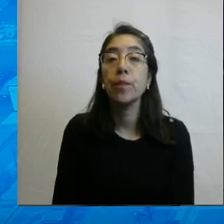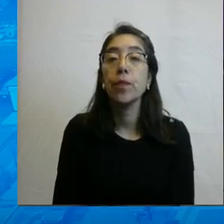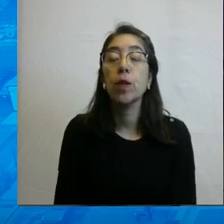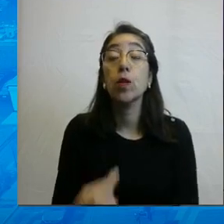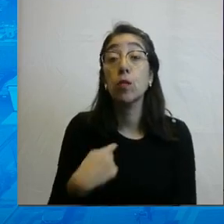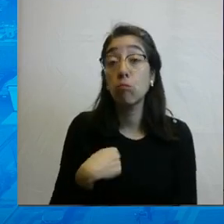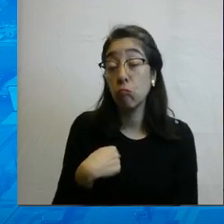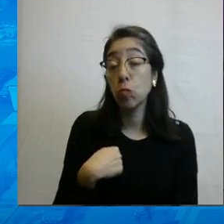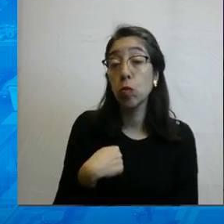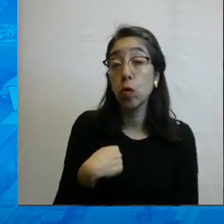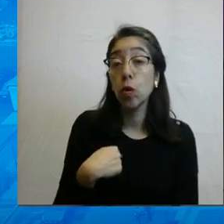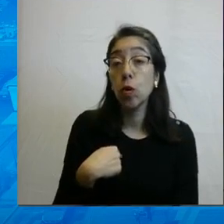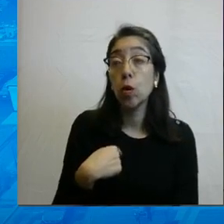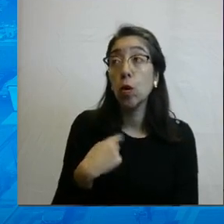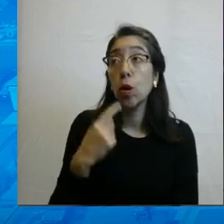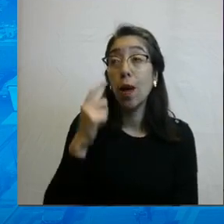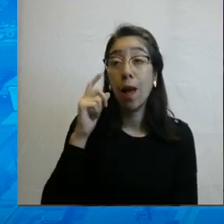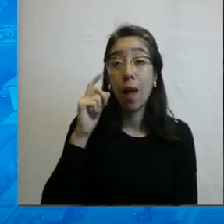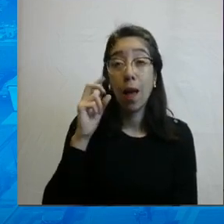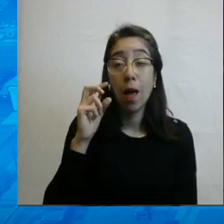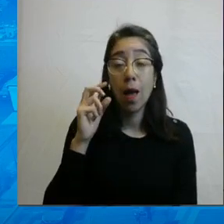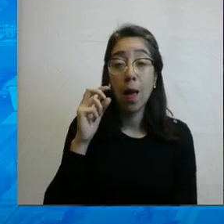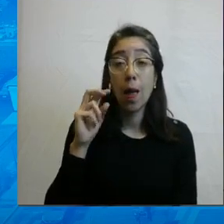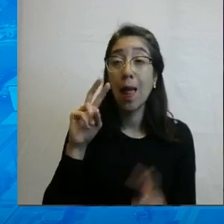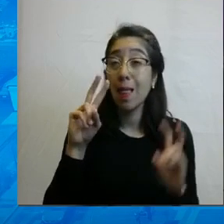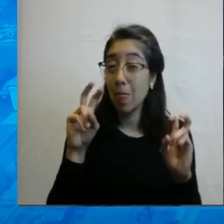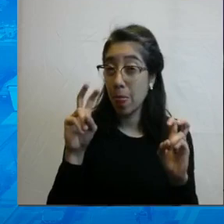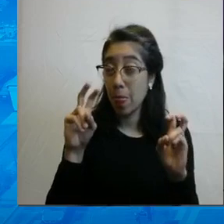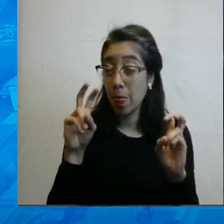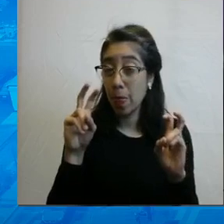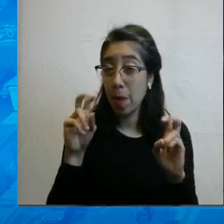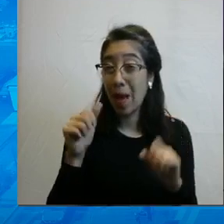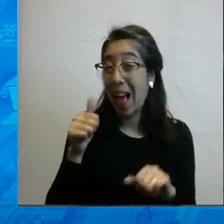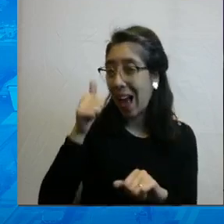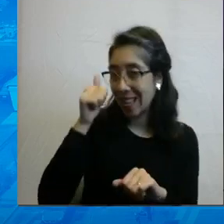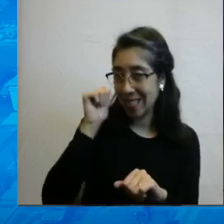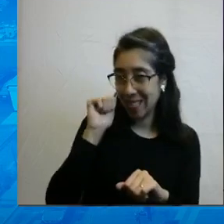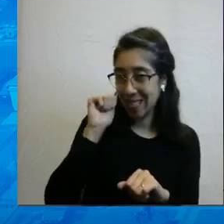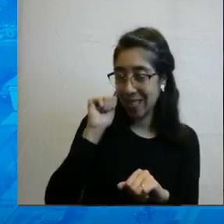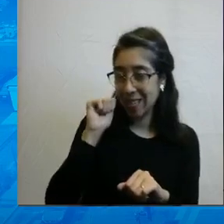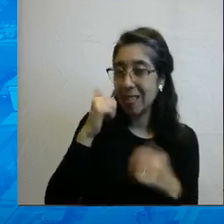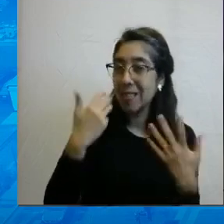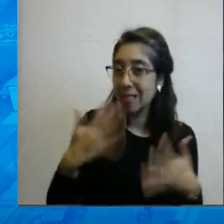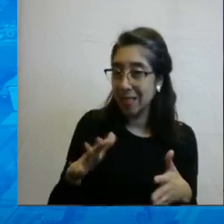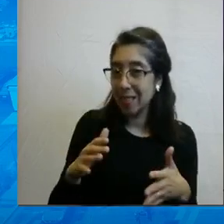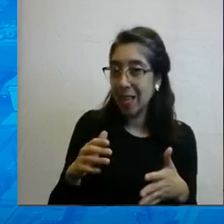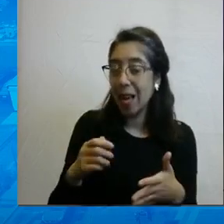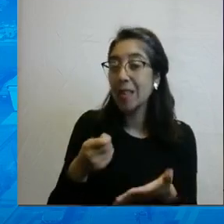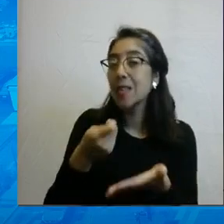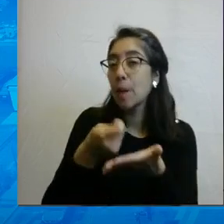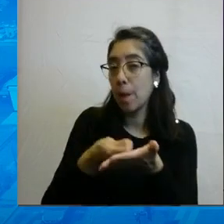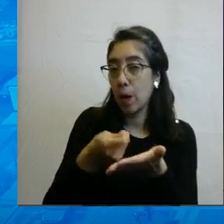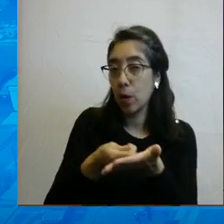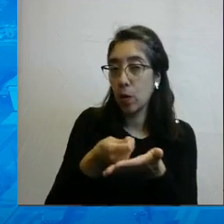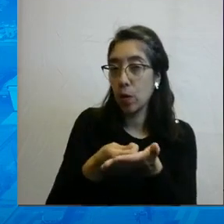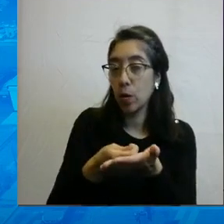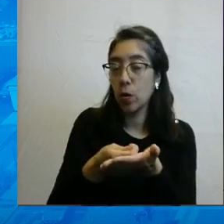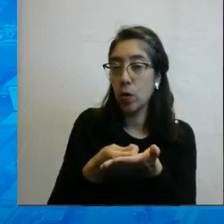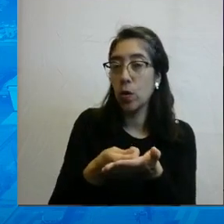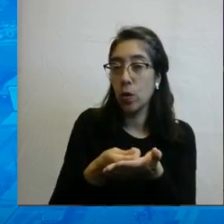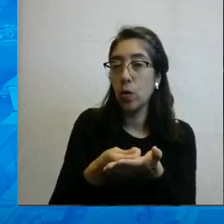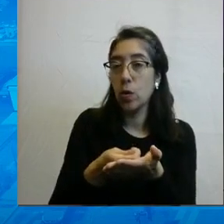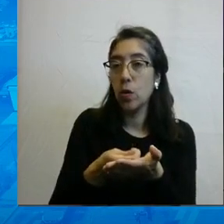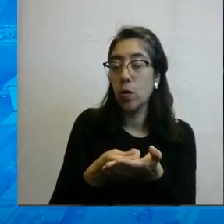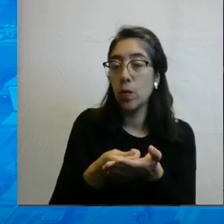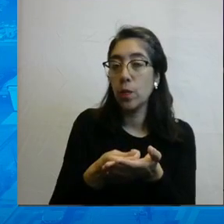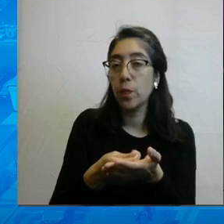que uno de los elementos de ese sueldo ya se encuentran pagados el día de ayer. Lamentablemente tuvimos una situación